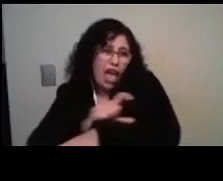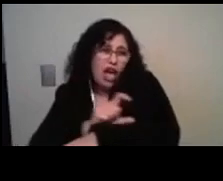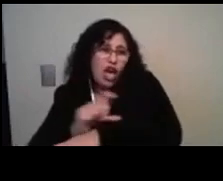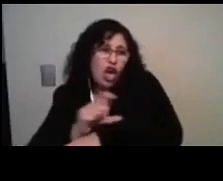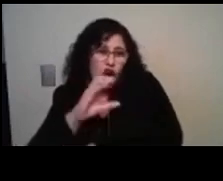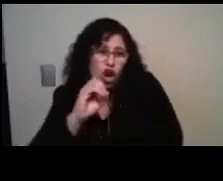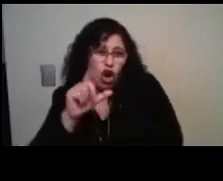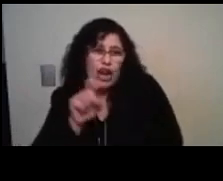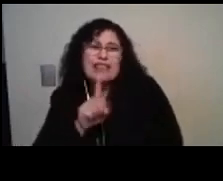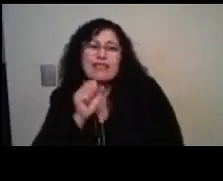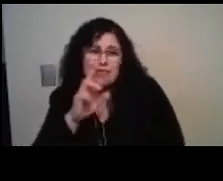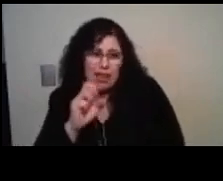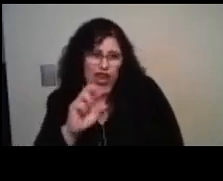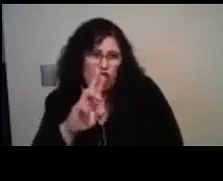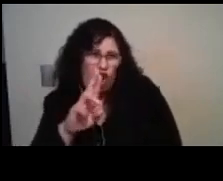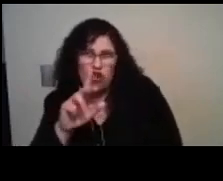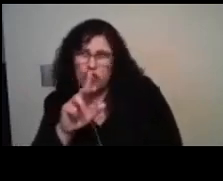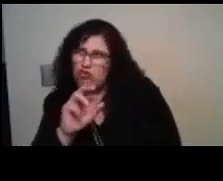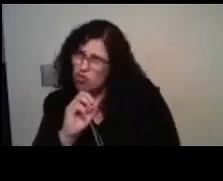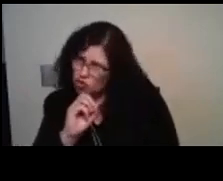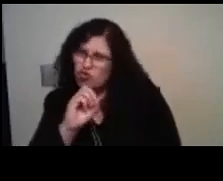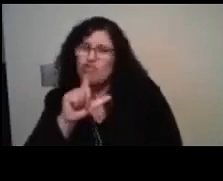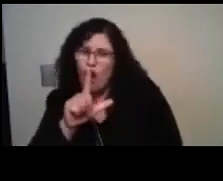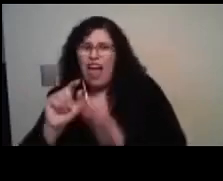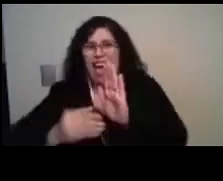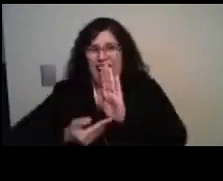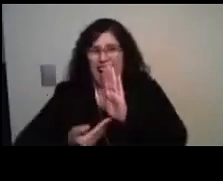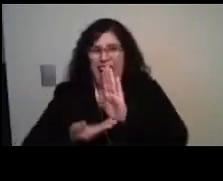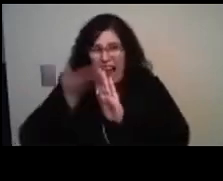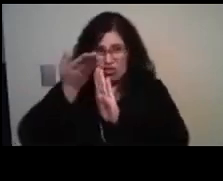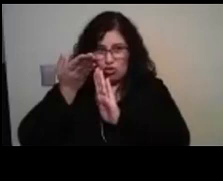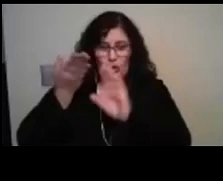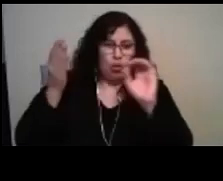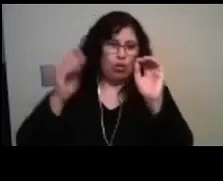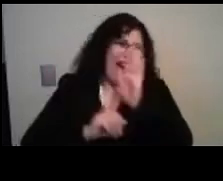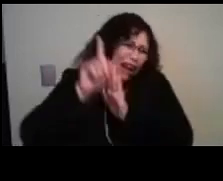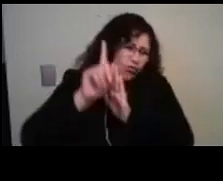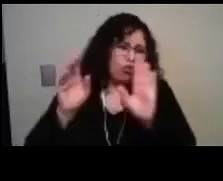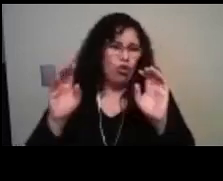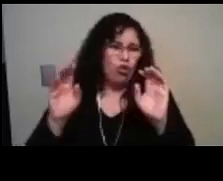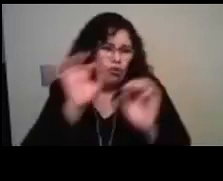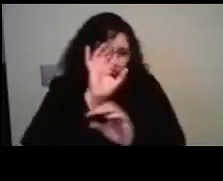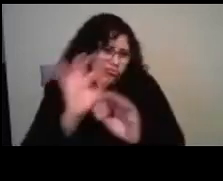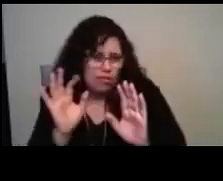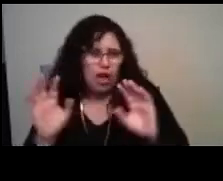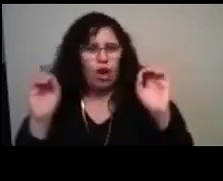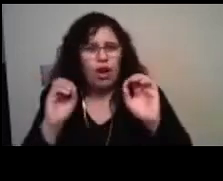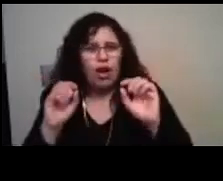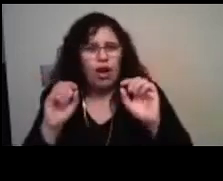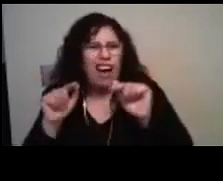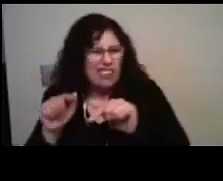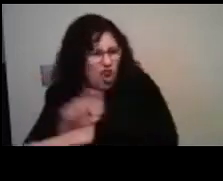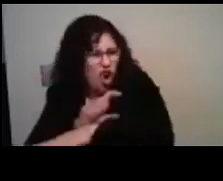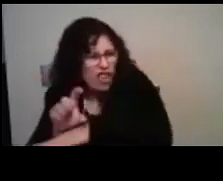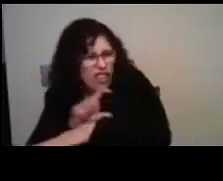¿ya? Ya. ¿Ya? Ahora, cuando hablamos de el colesterol, ¿ya? Particularmente